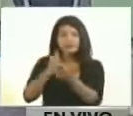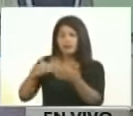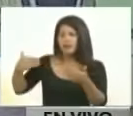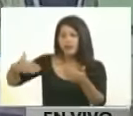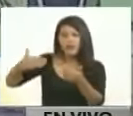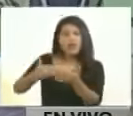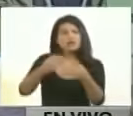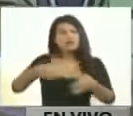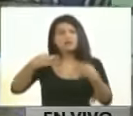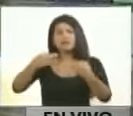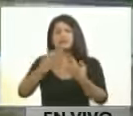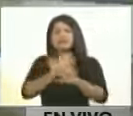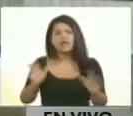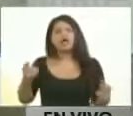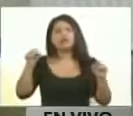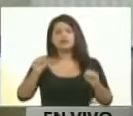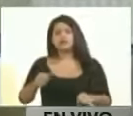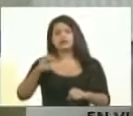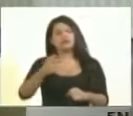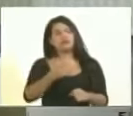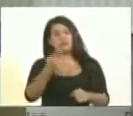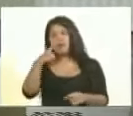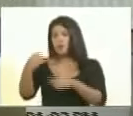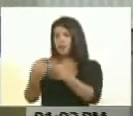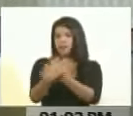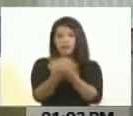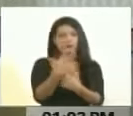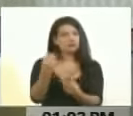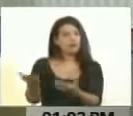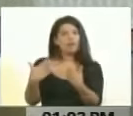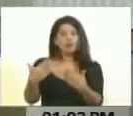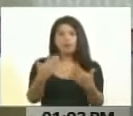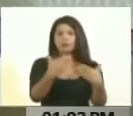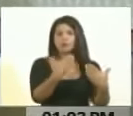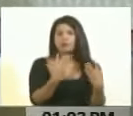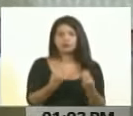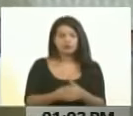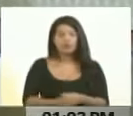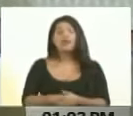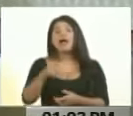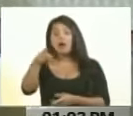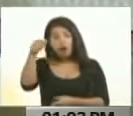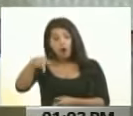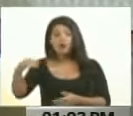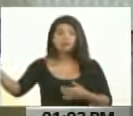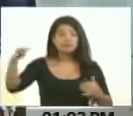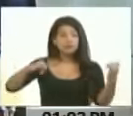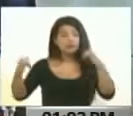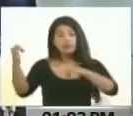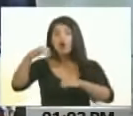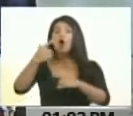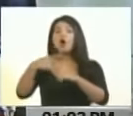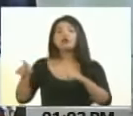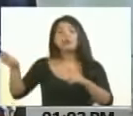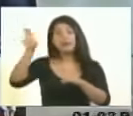estamos recibiendo manifestaciones de solidaridad. Hoy empezaron a llegar no solamente de países del Mercosur, sino de otros